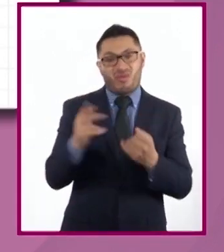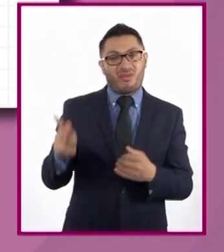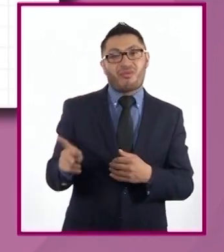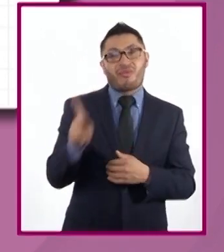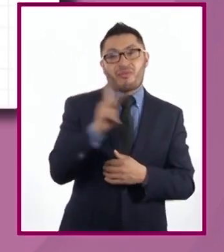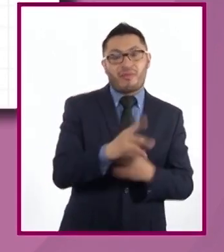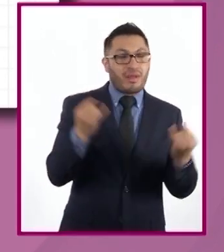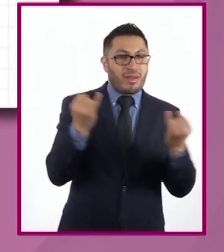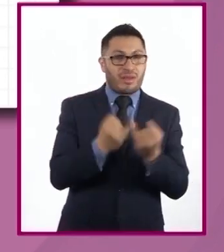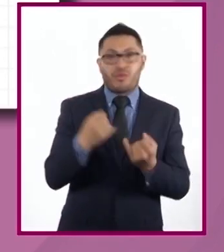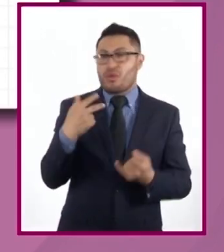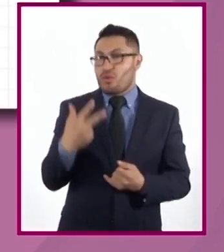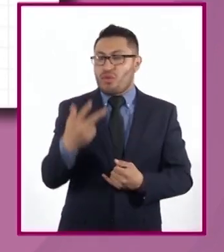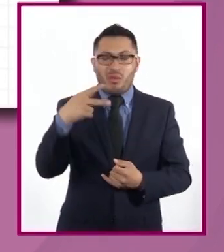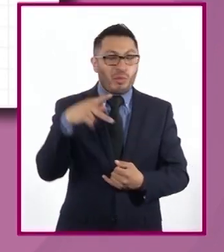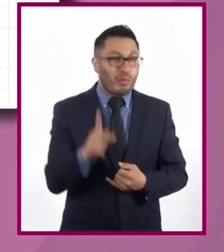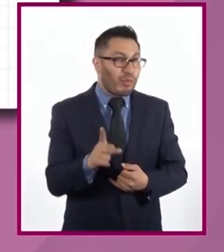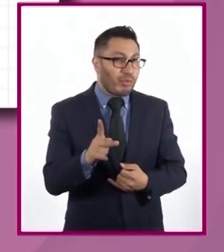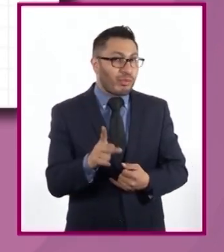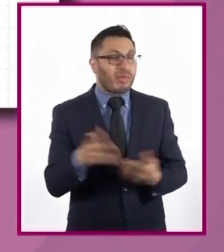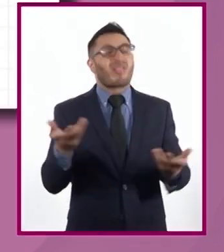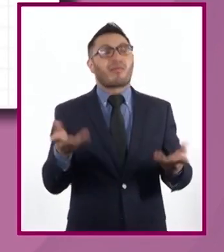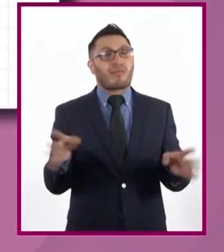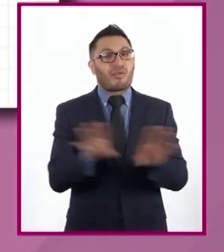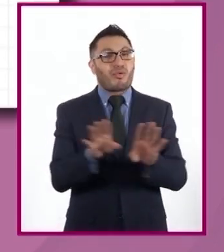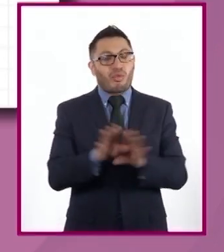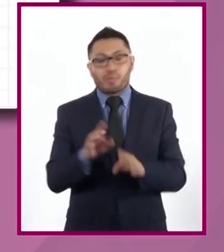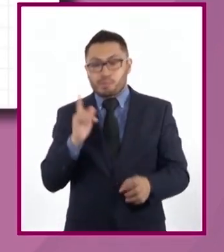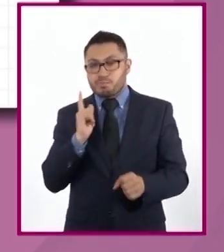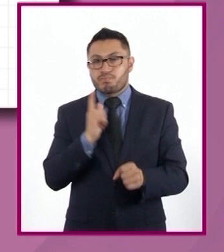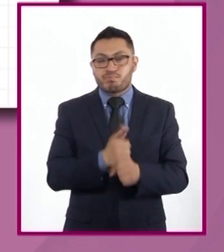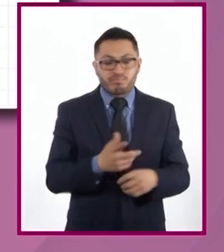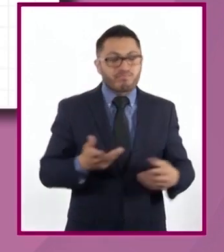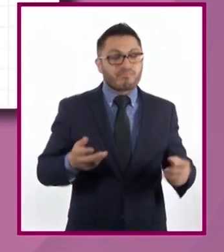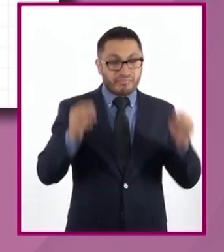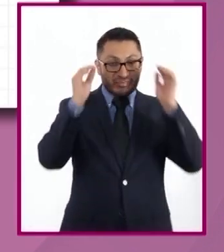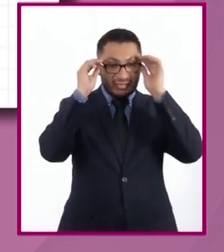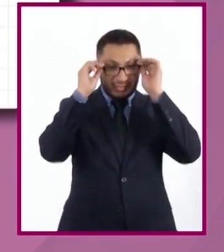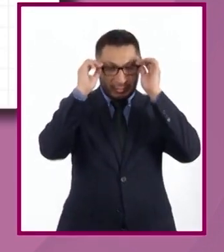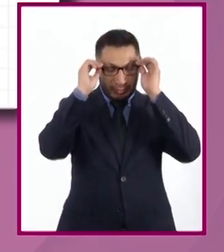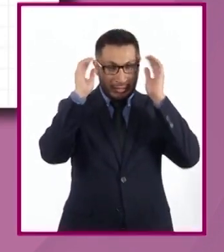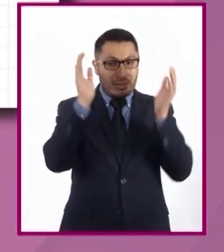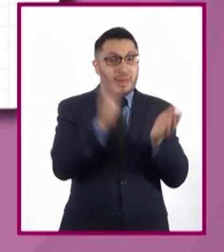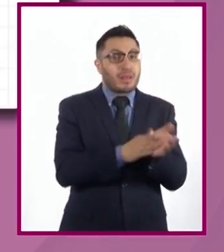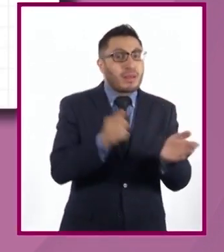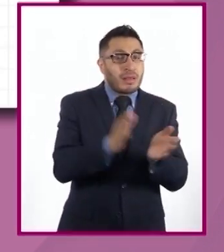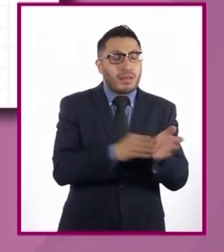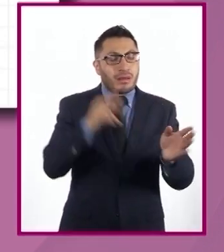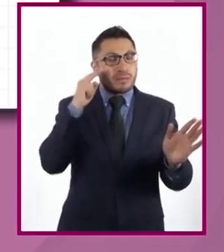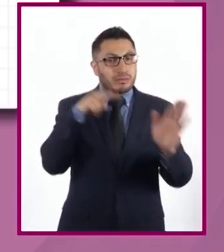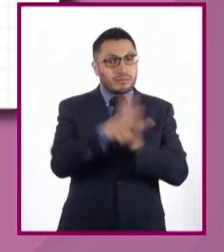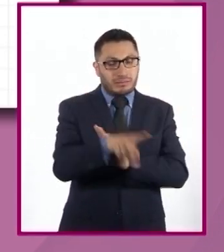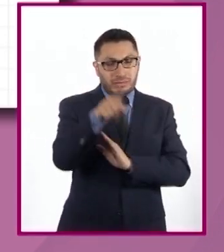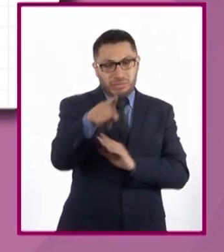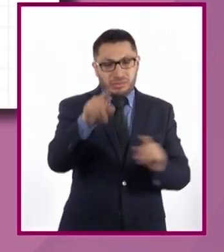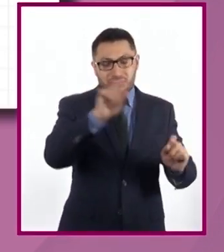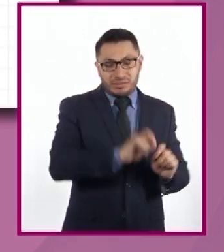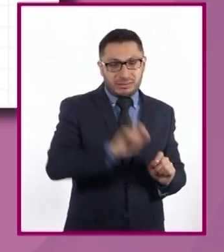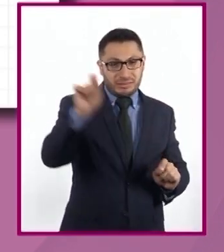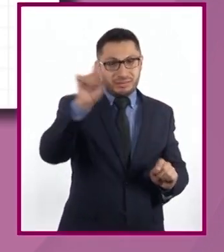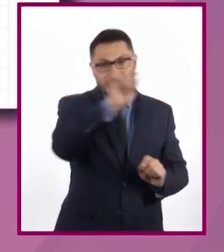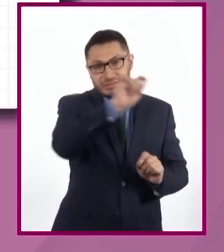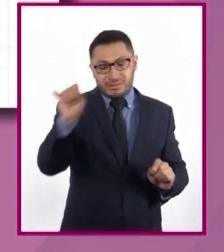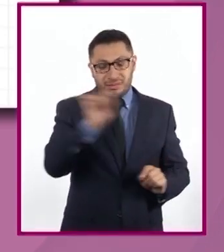8. Pero, ¿cómo lo comprobamos? En una hoja transparente, traza el diagrama